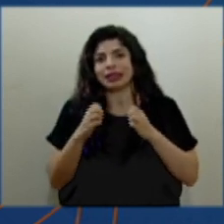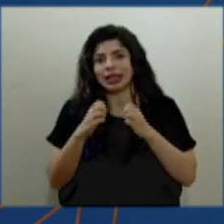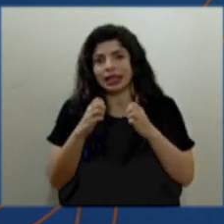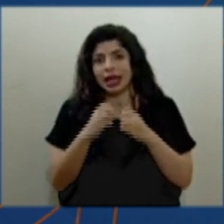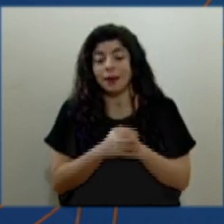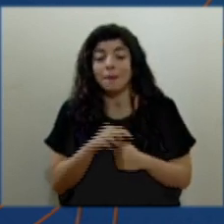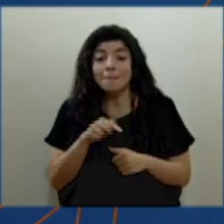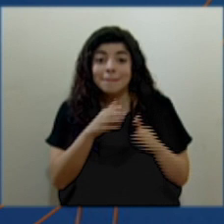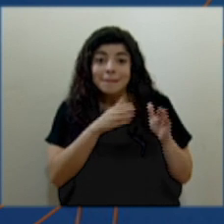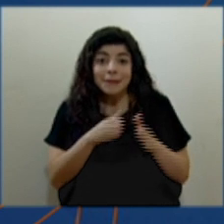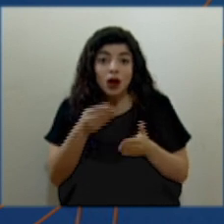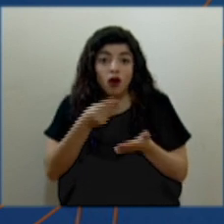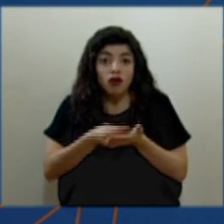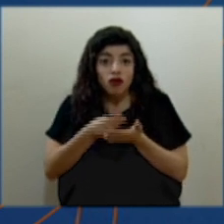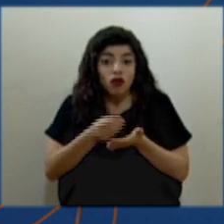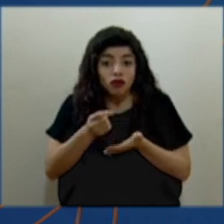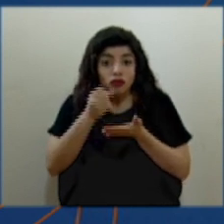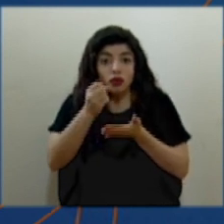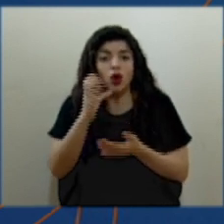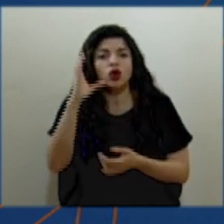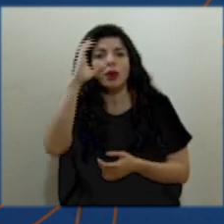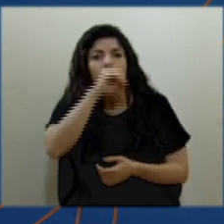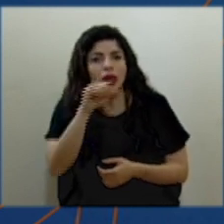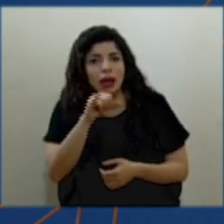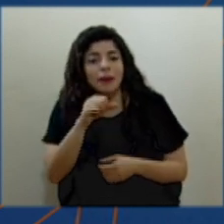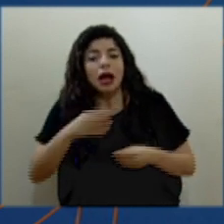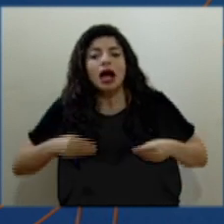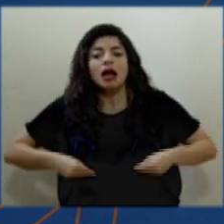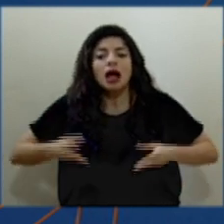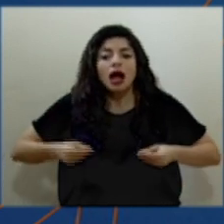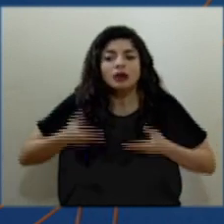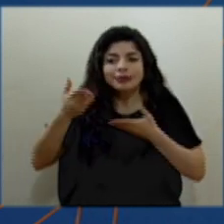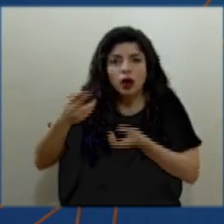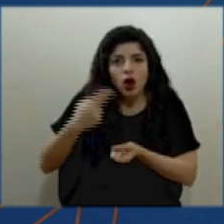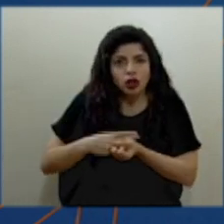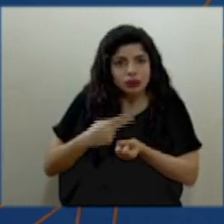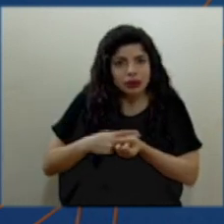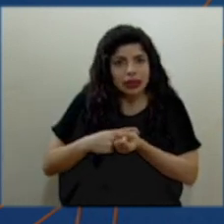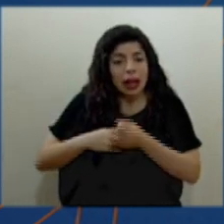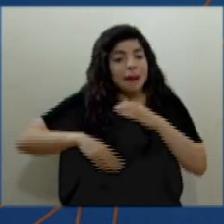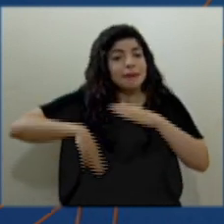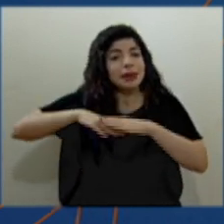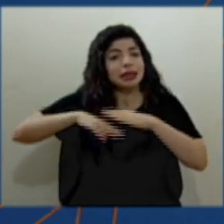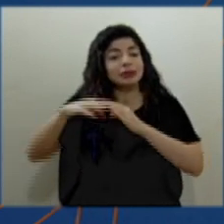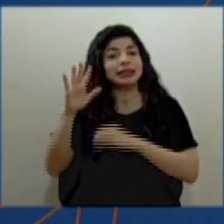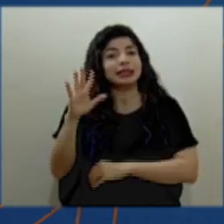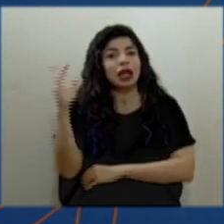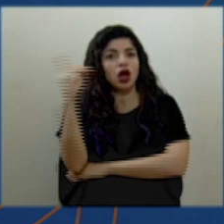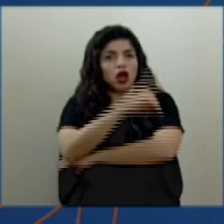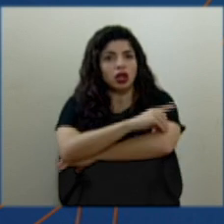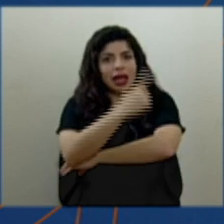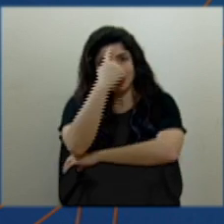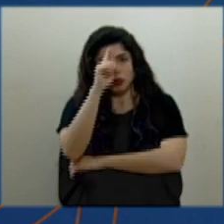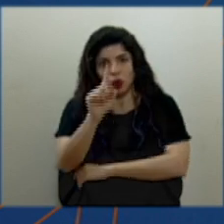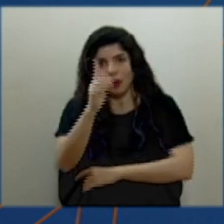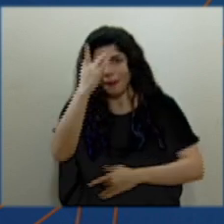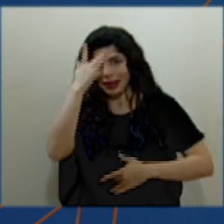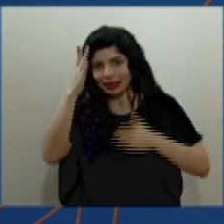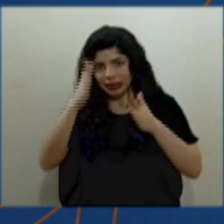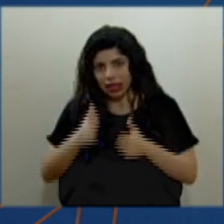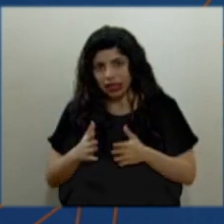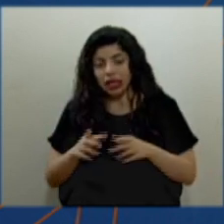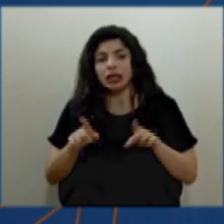Asimismo, este plan de inversión considera los gastos para la atención hospitalaria, con un máximo de 5 días por paciente, el servicio